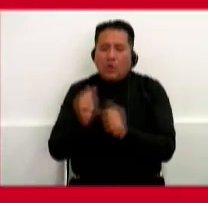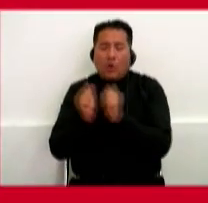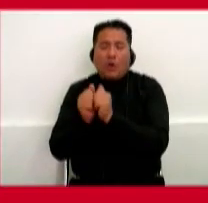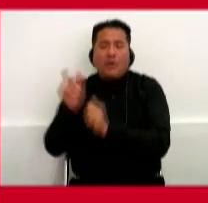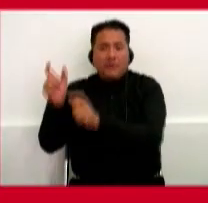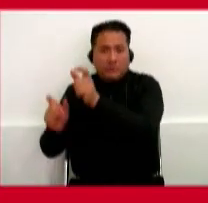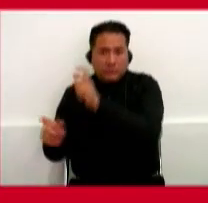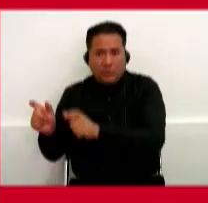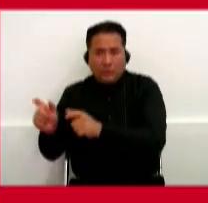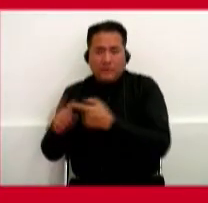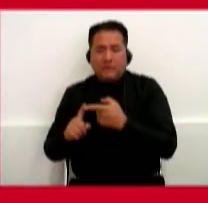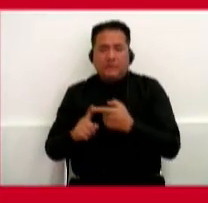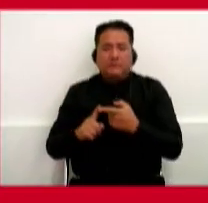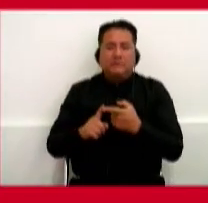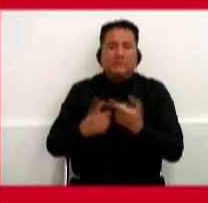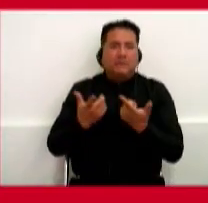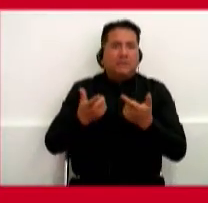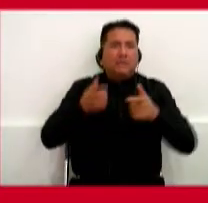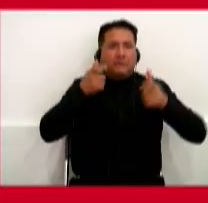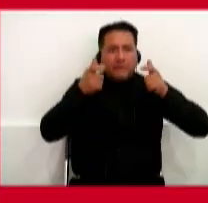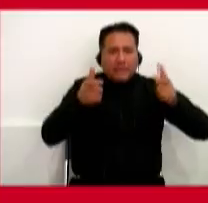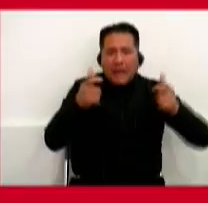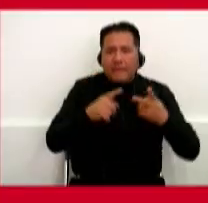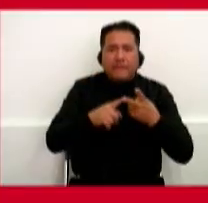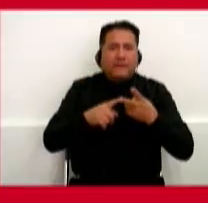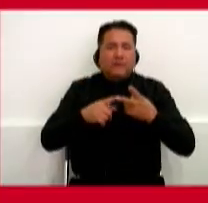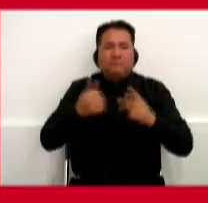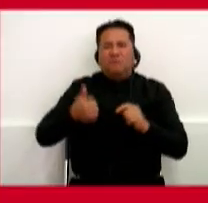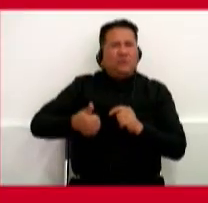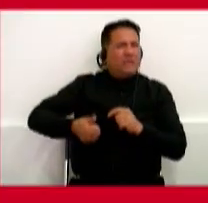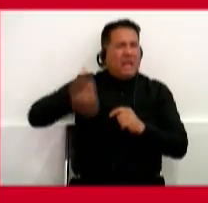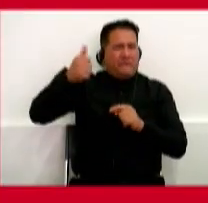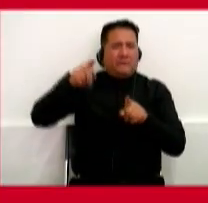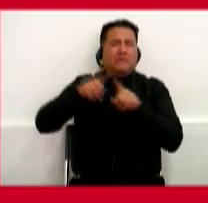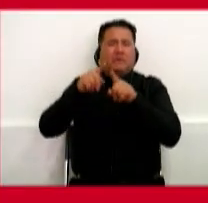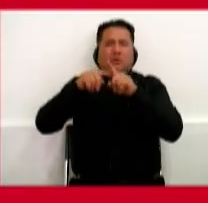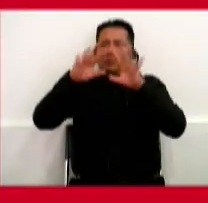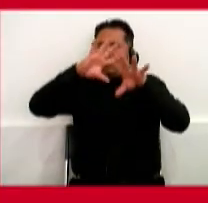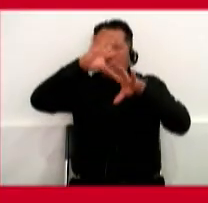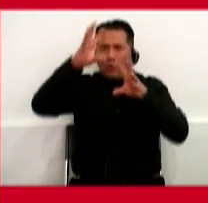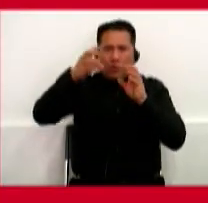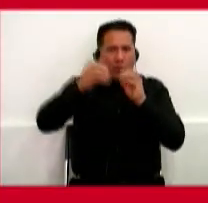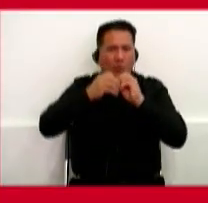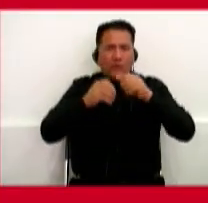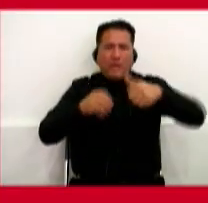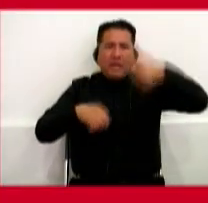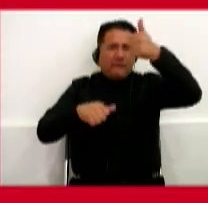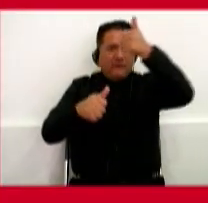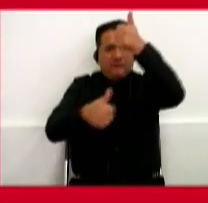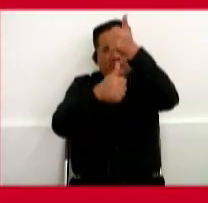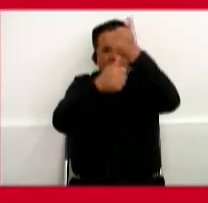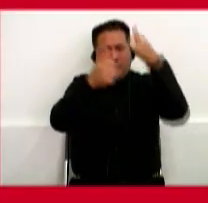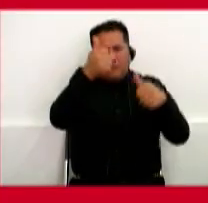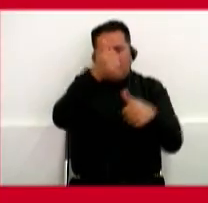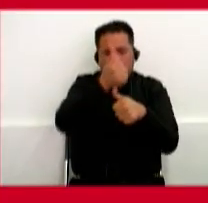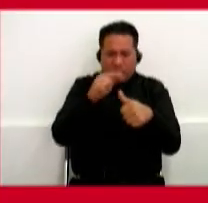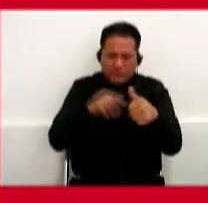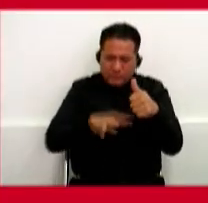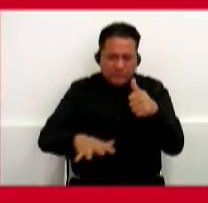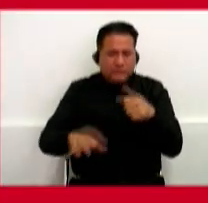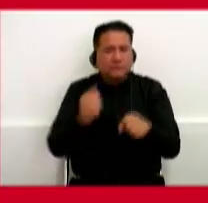una retroalimentación en cabina. No solamente está escrito en papel, sino